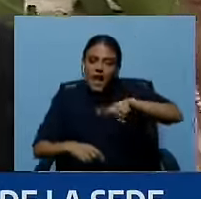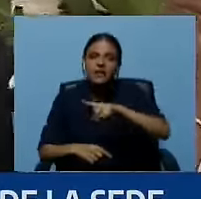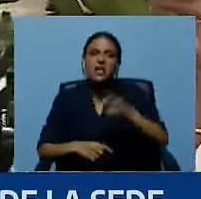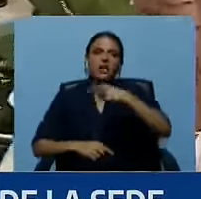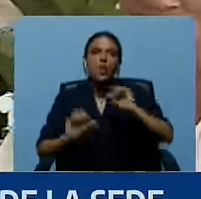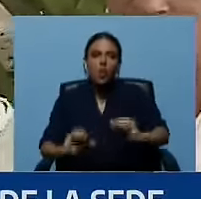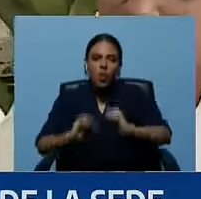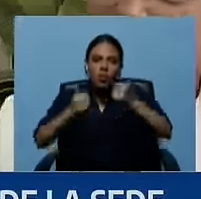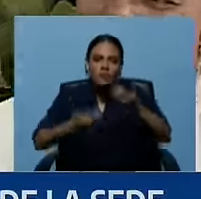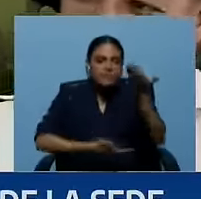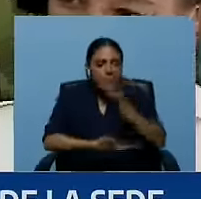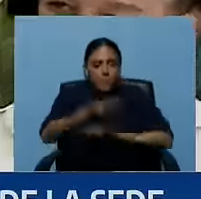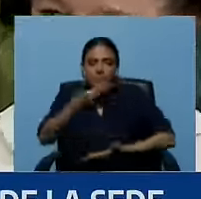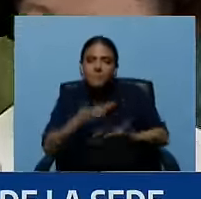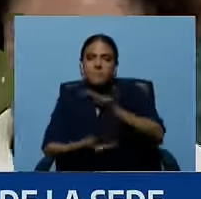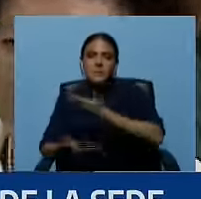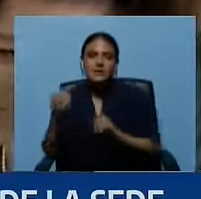empezó.